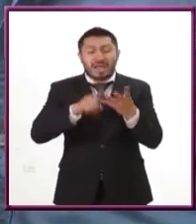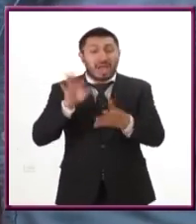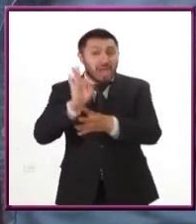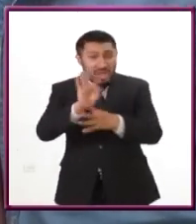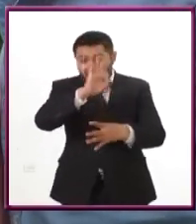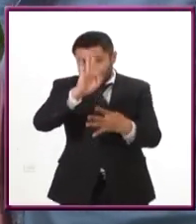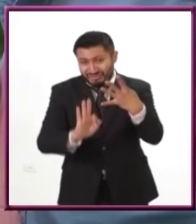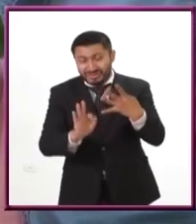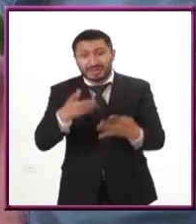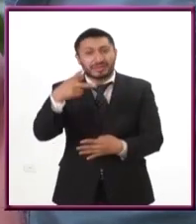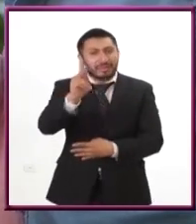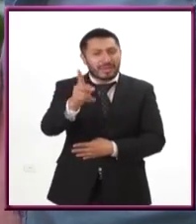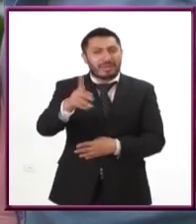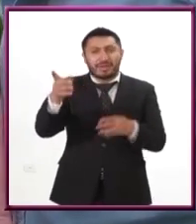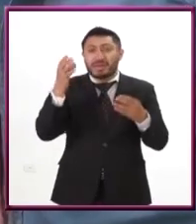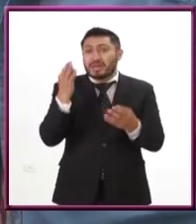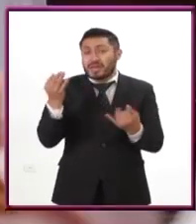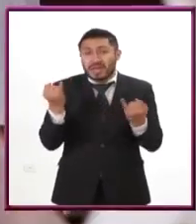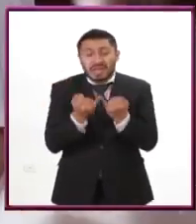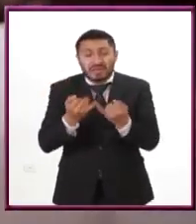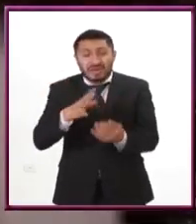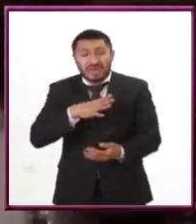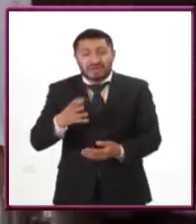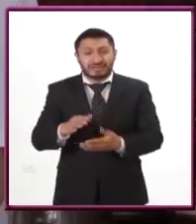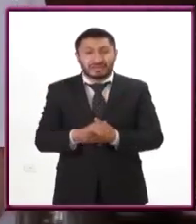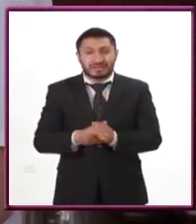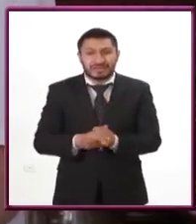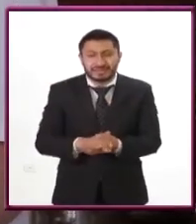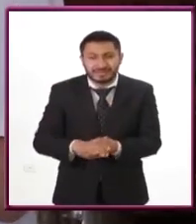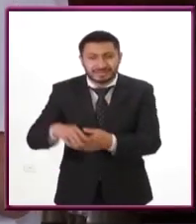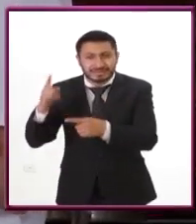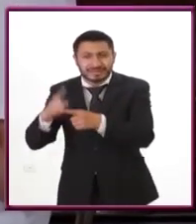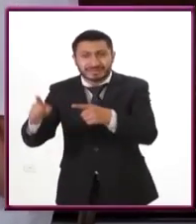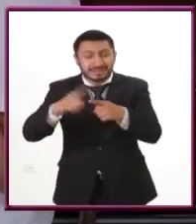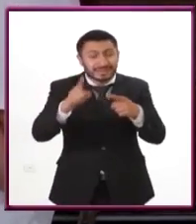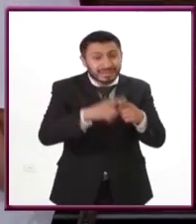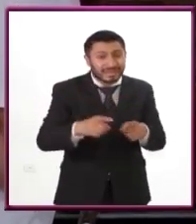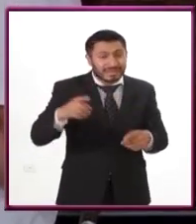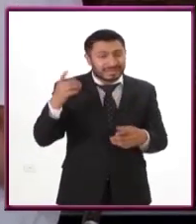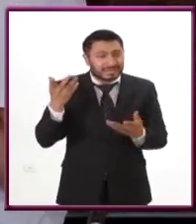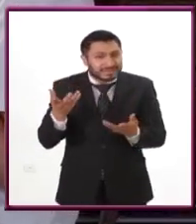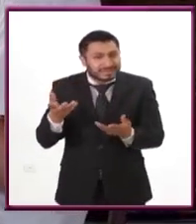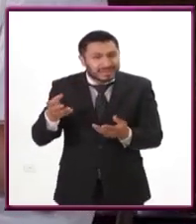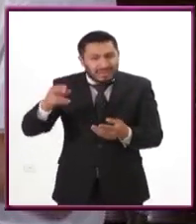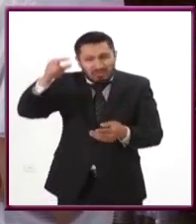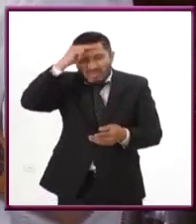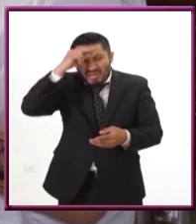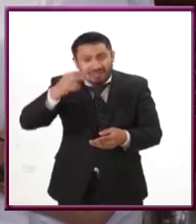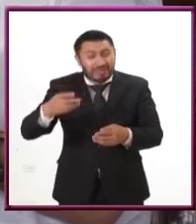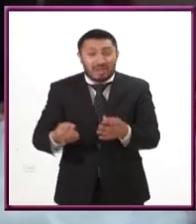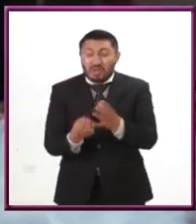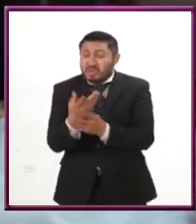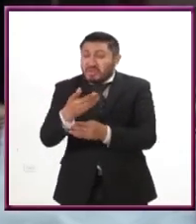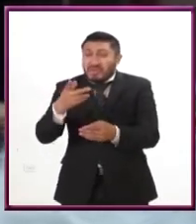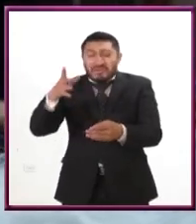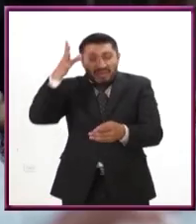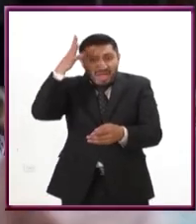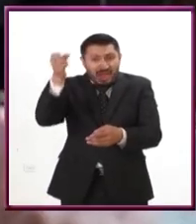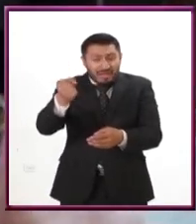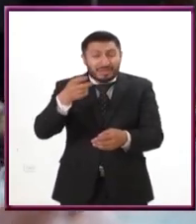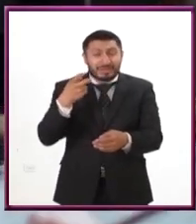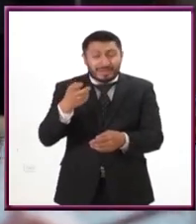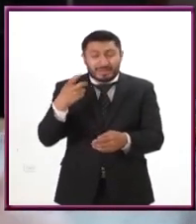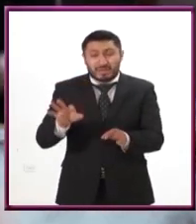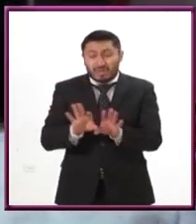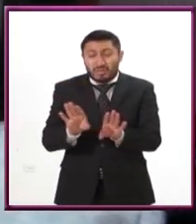defensa. Pero te cuento que también existe la neurodiversidad. Este concepto es relativamente nuevo, y de ahí